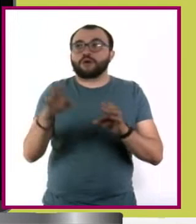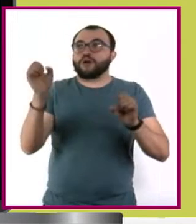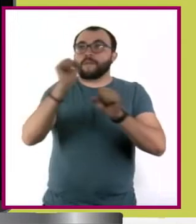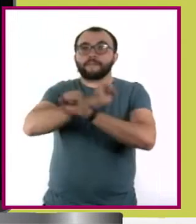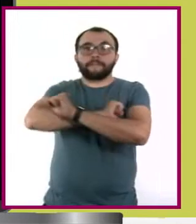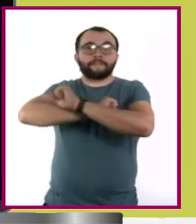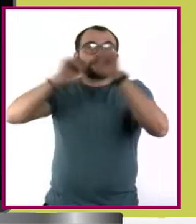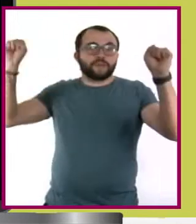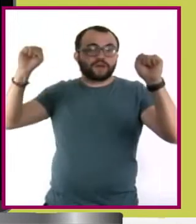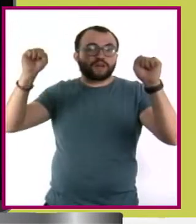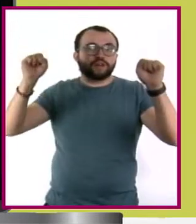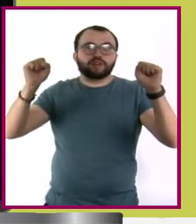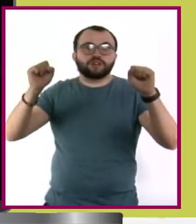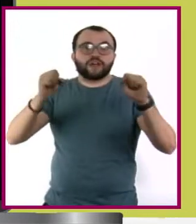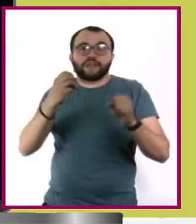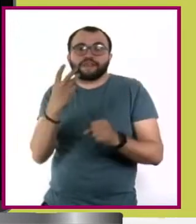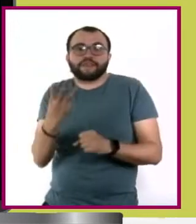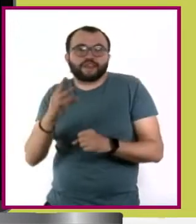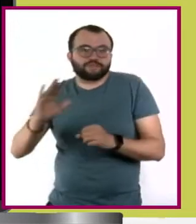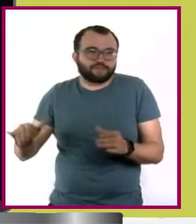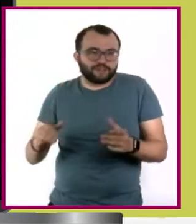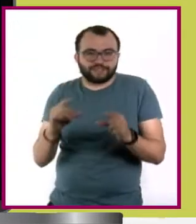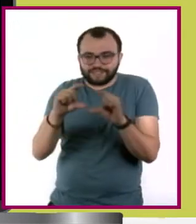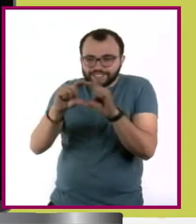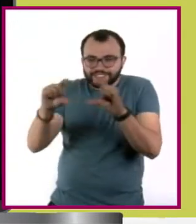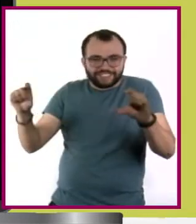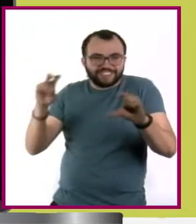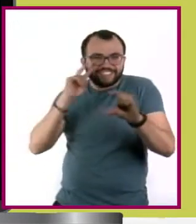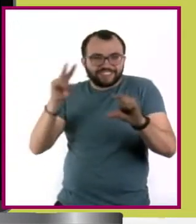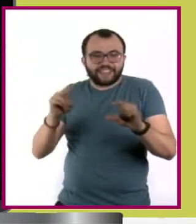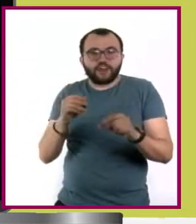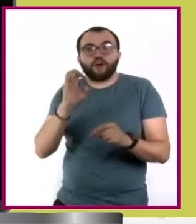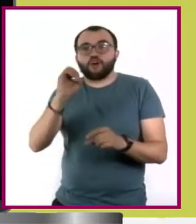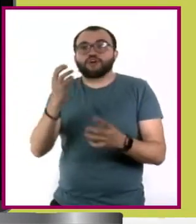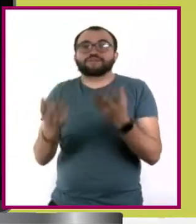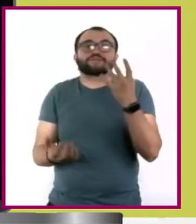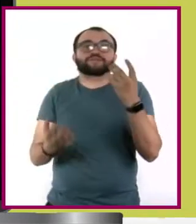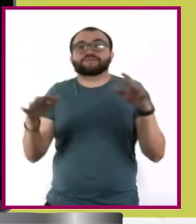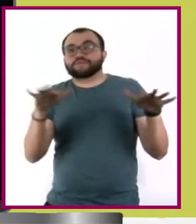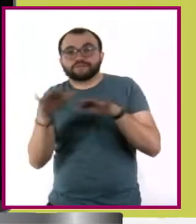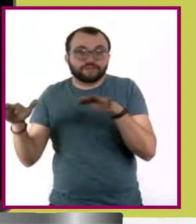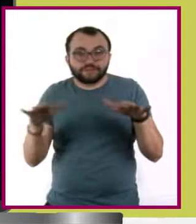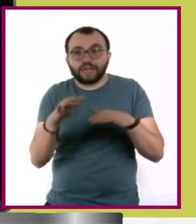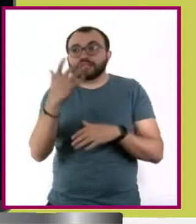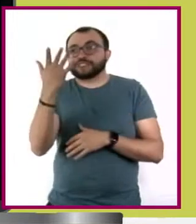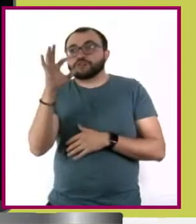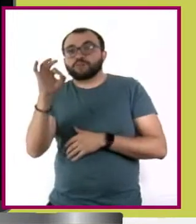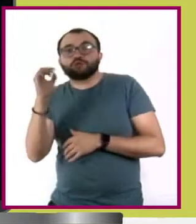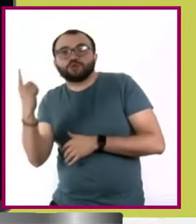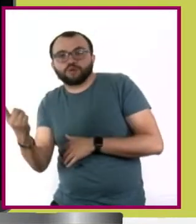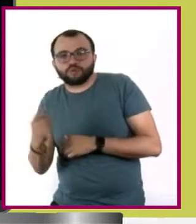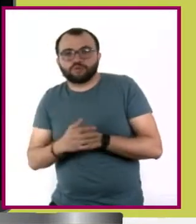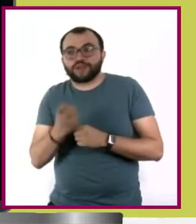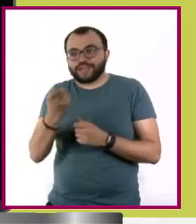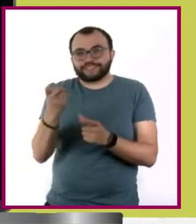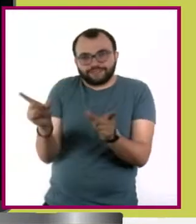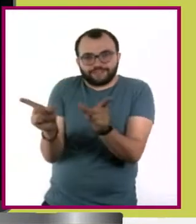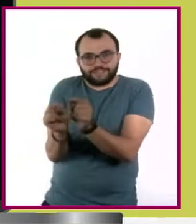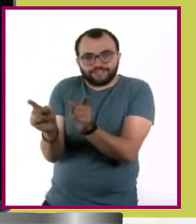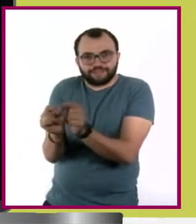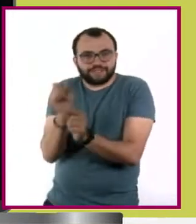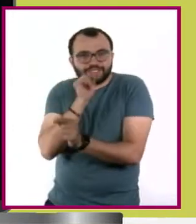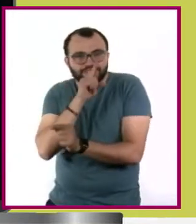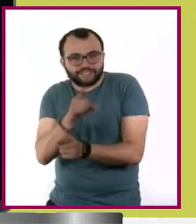dónde, 3 muertos, ¿no? Sismo en bla, bla, bla, 5.1, no se reportan daños. Esos son resúmenes